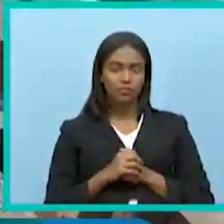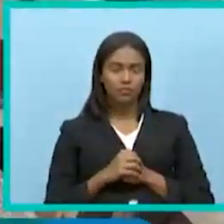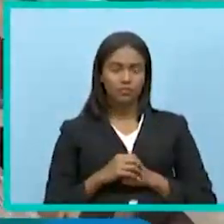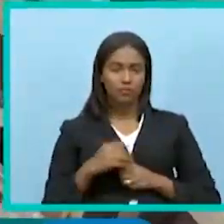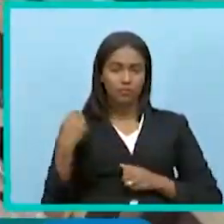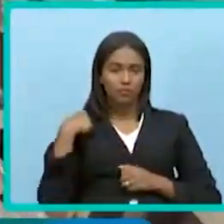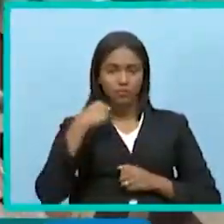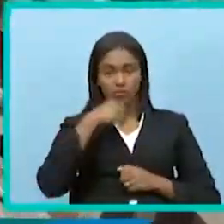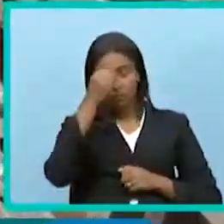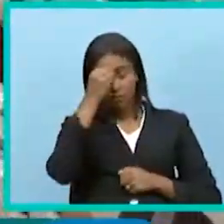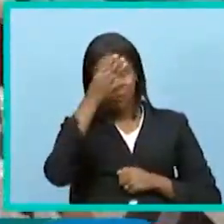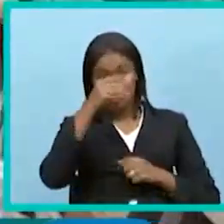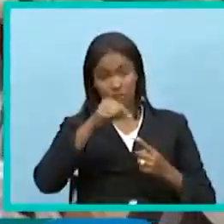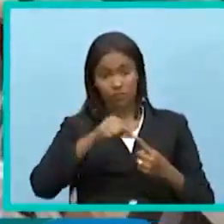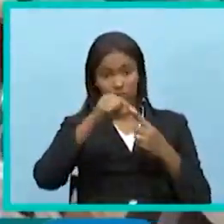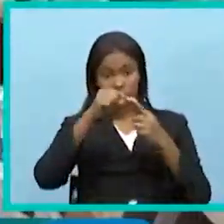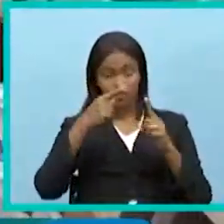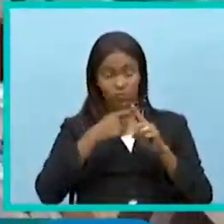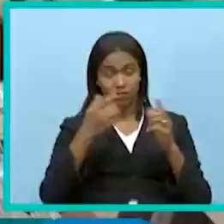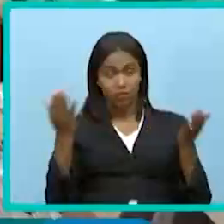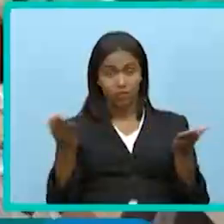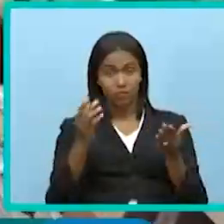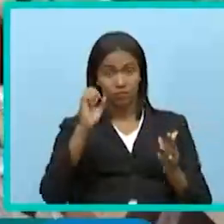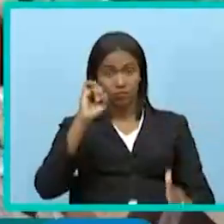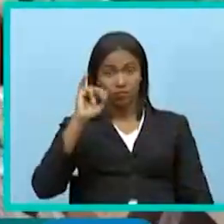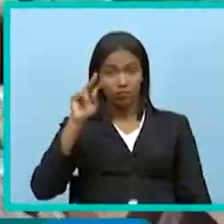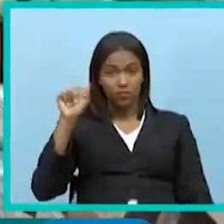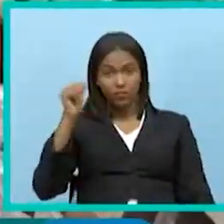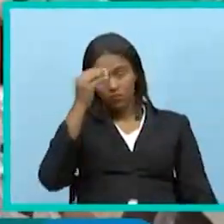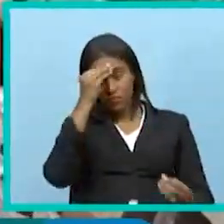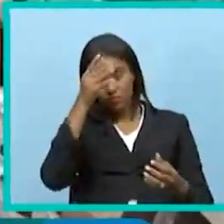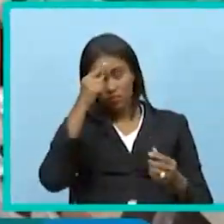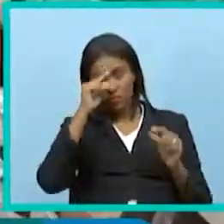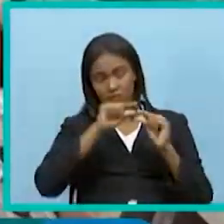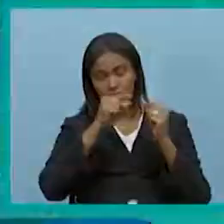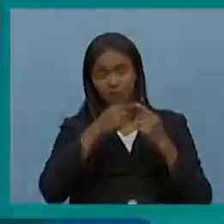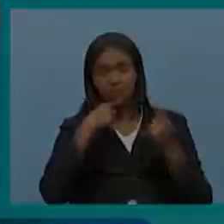reportaje especial. Silvia Infante para Central de Noticias. Sí.